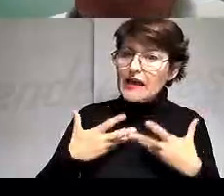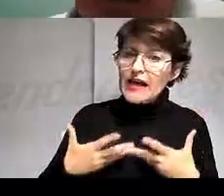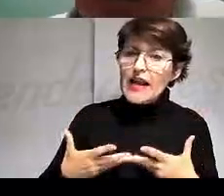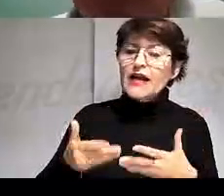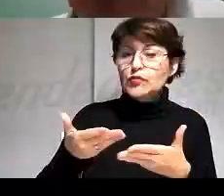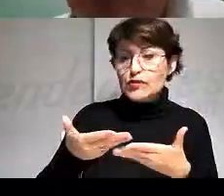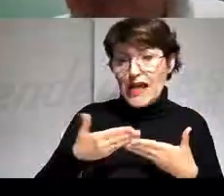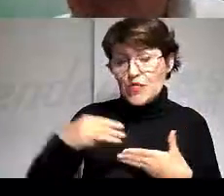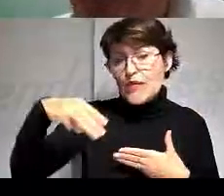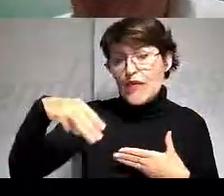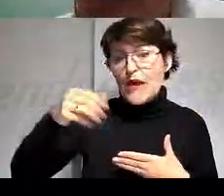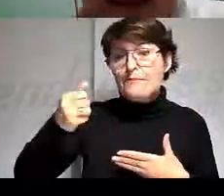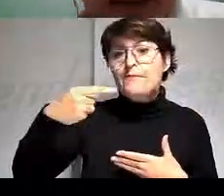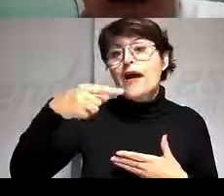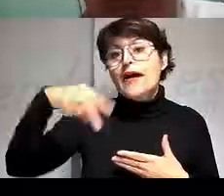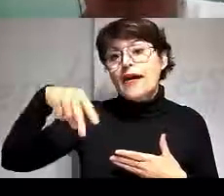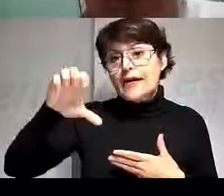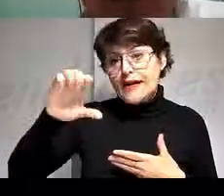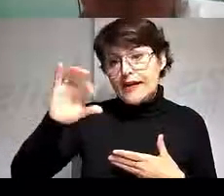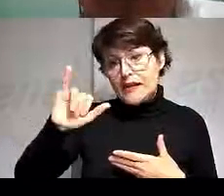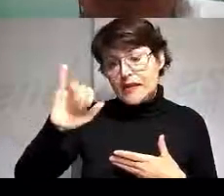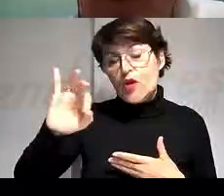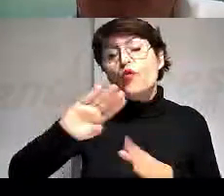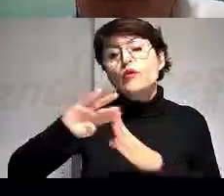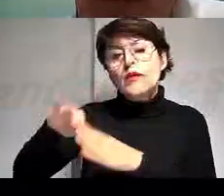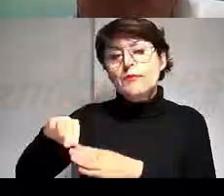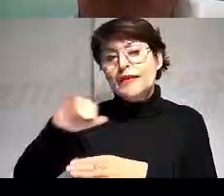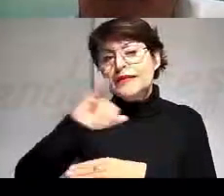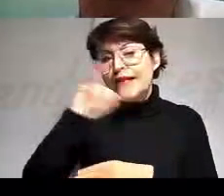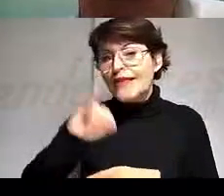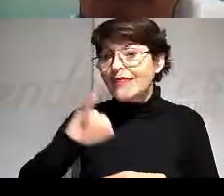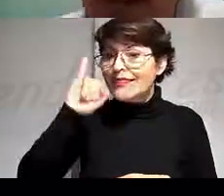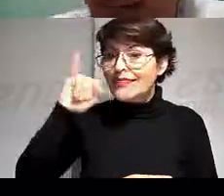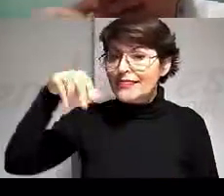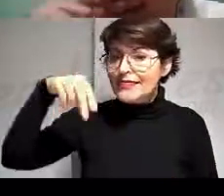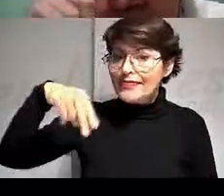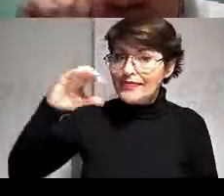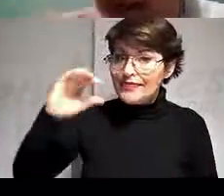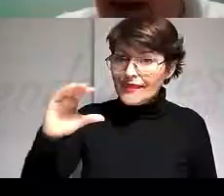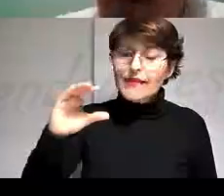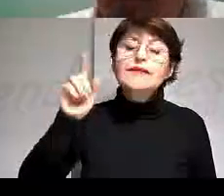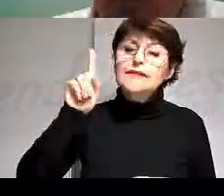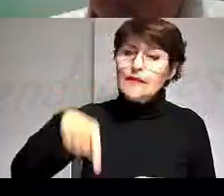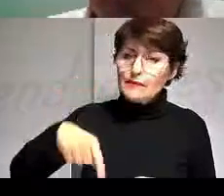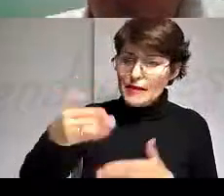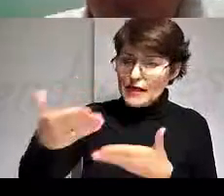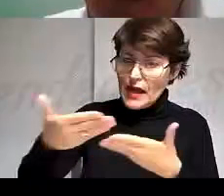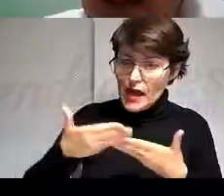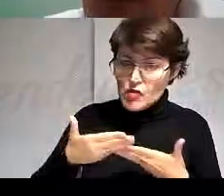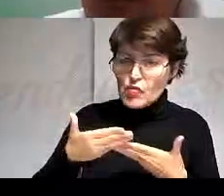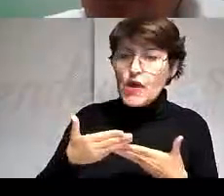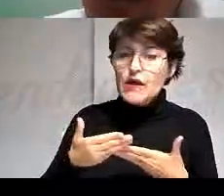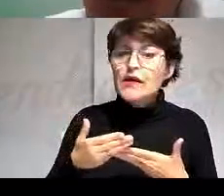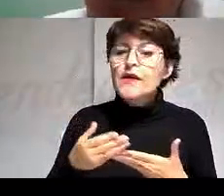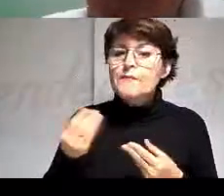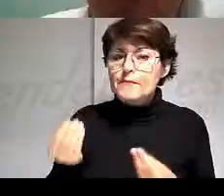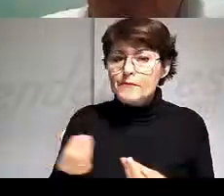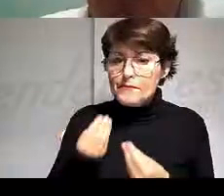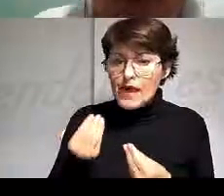súper eficaz. Y el zinc, que veíamos antes también en la primera fase, antes del ejercicio, lo encontramos aquí, también es